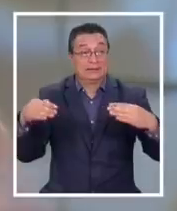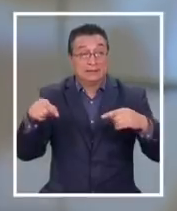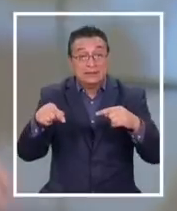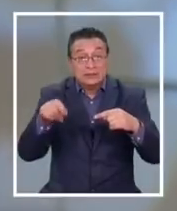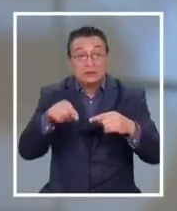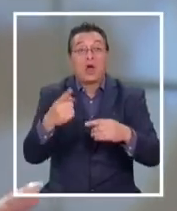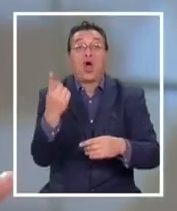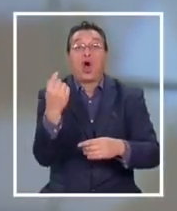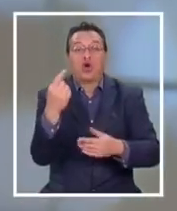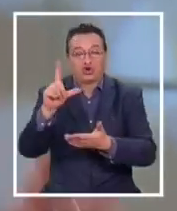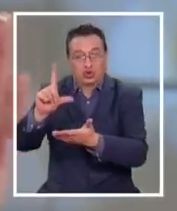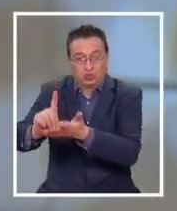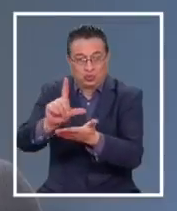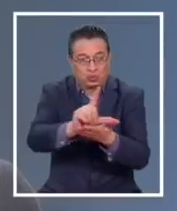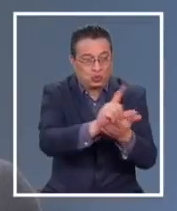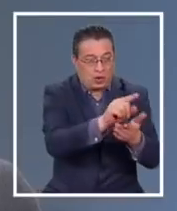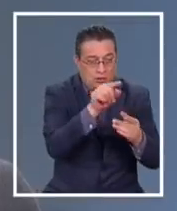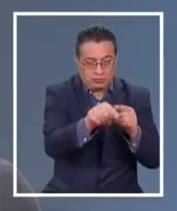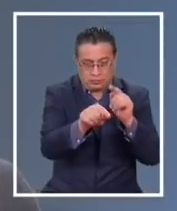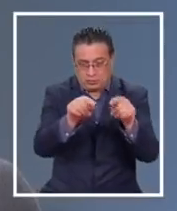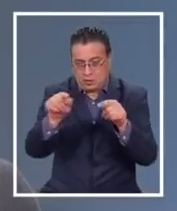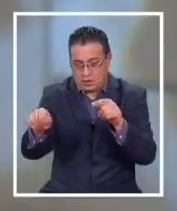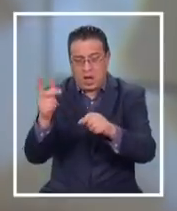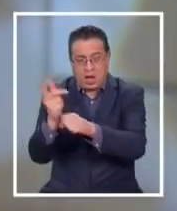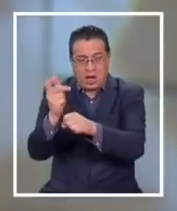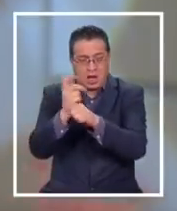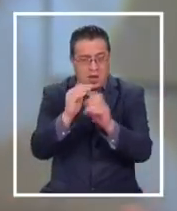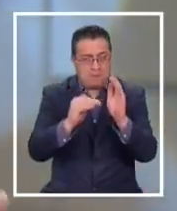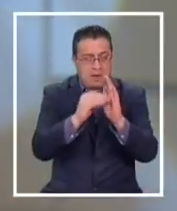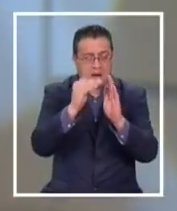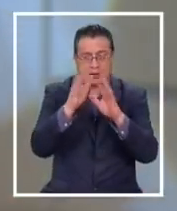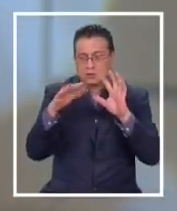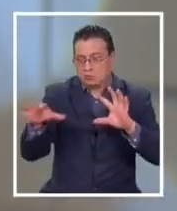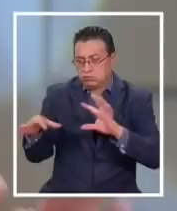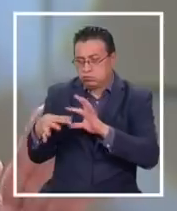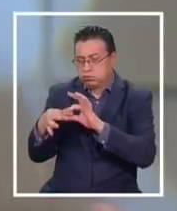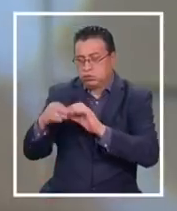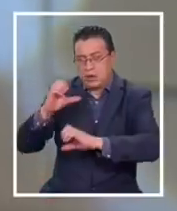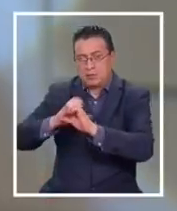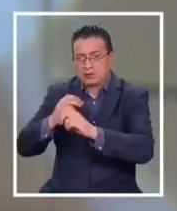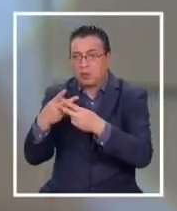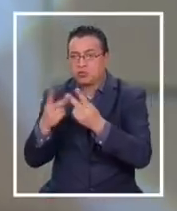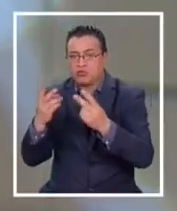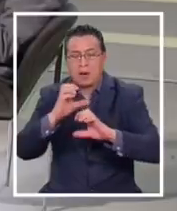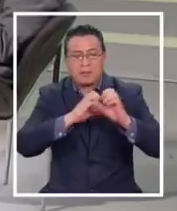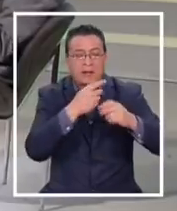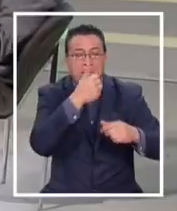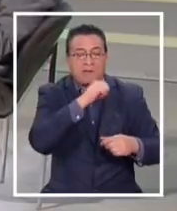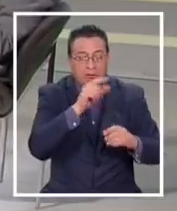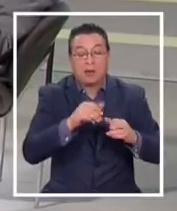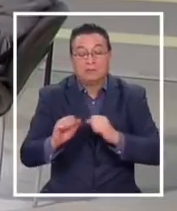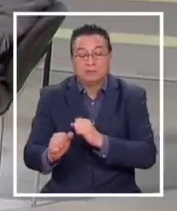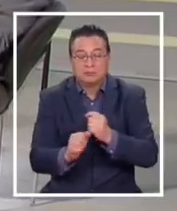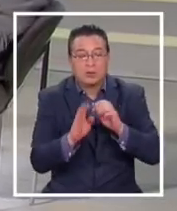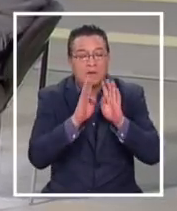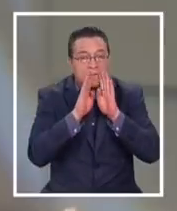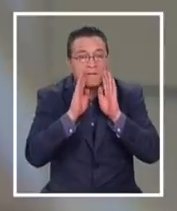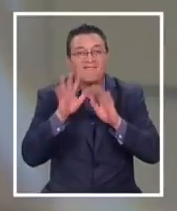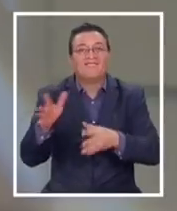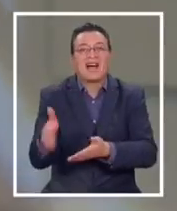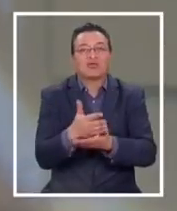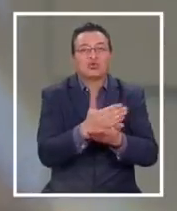ese delito son 11 puntos. En esos 11 puntos, en una alianza público-privada, se está limpiando la basura, poniendo